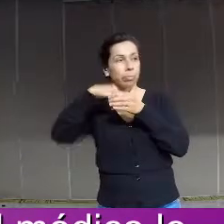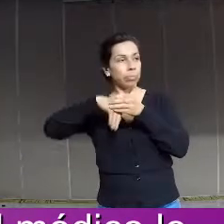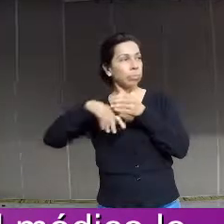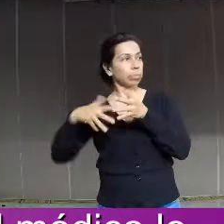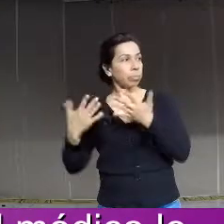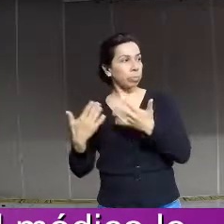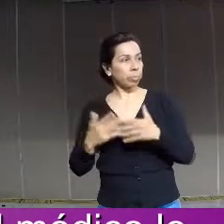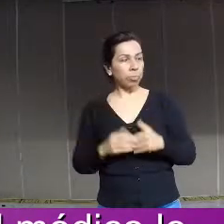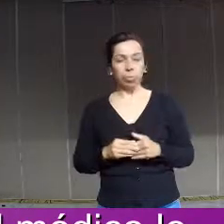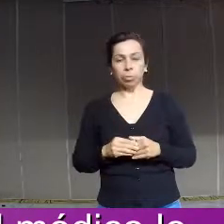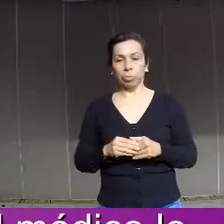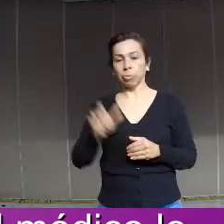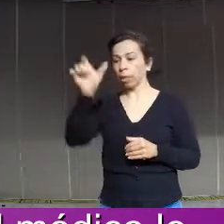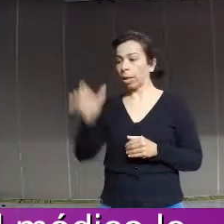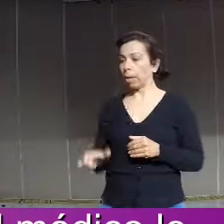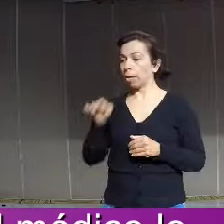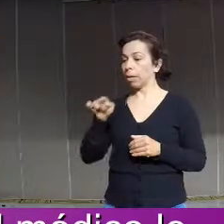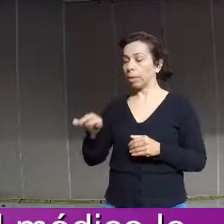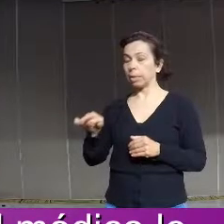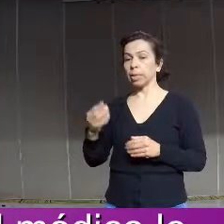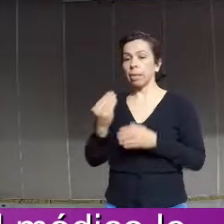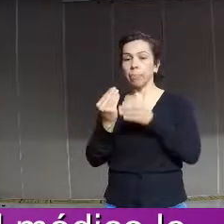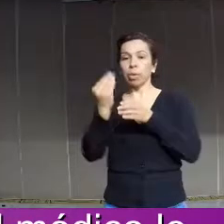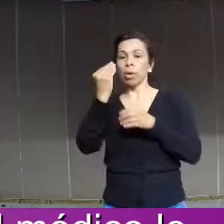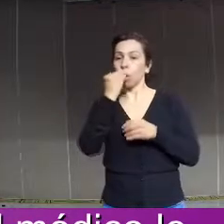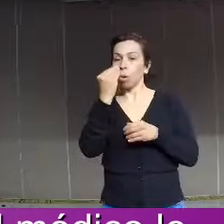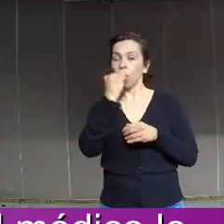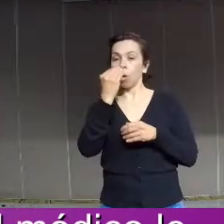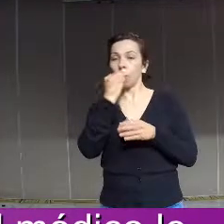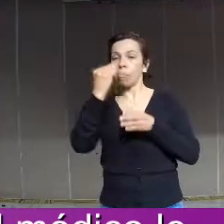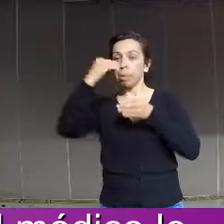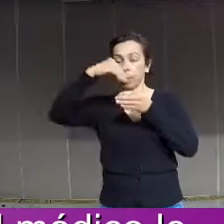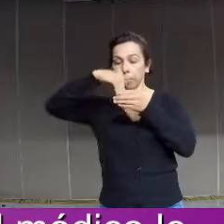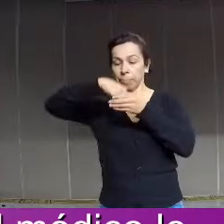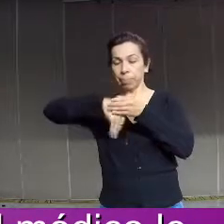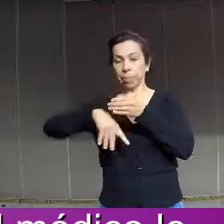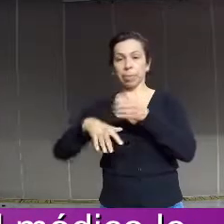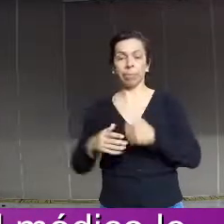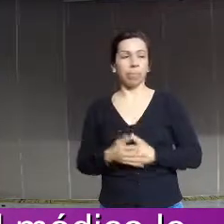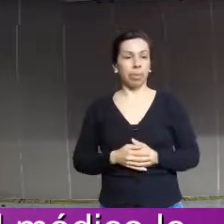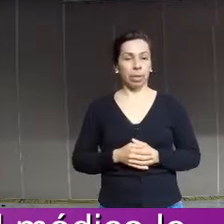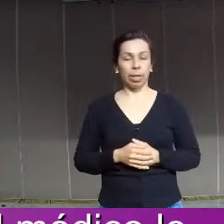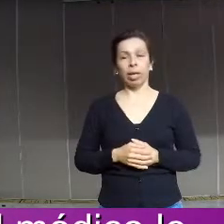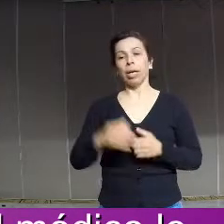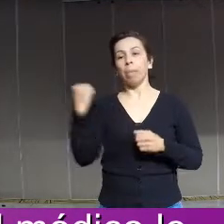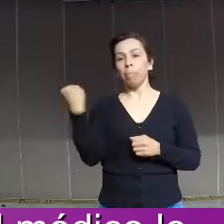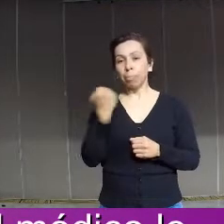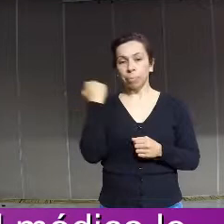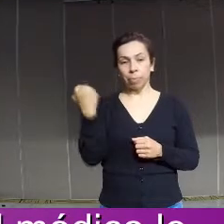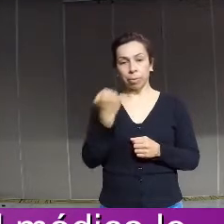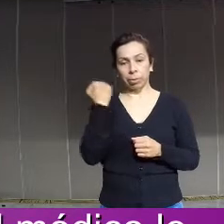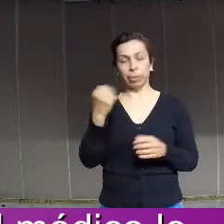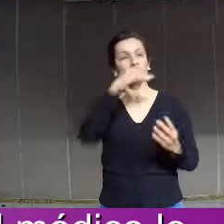que jugar con la fatiga del paciente también. Si el paciente penetró, en algún momento se va a aspirar. Entonces es importante que la